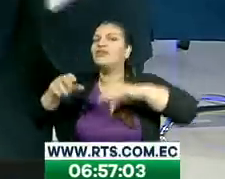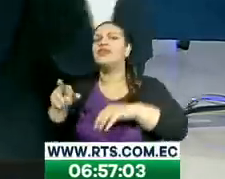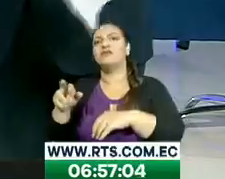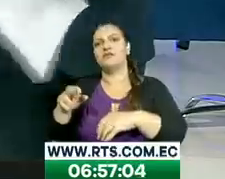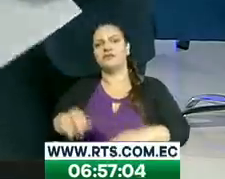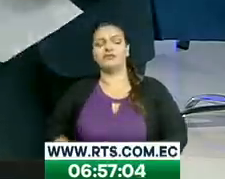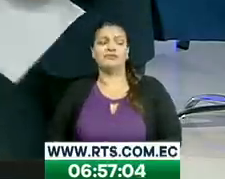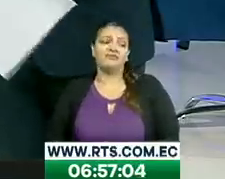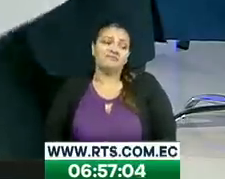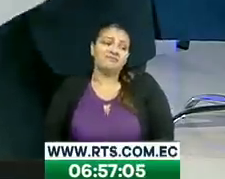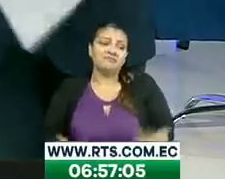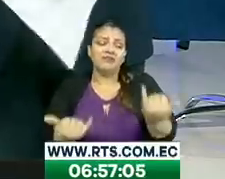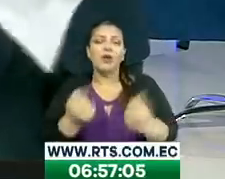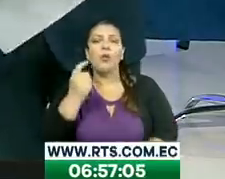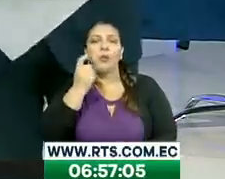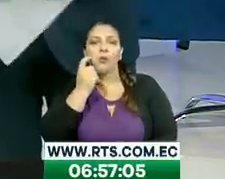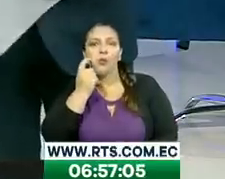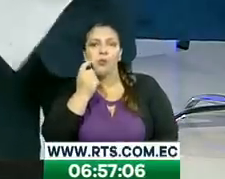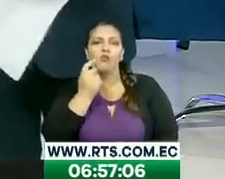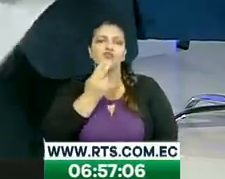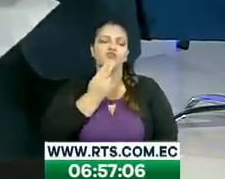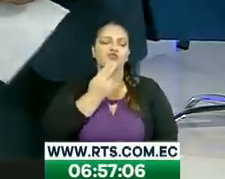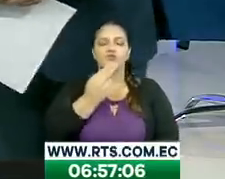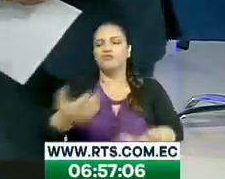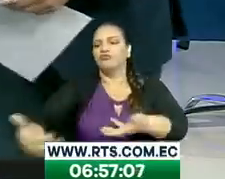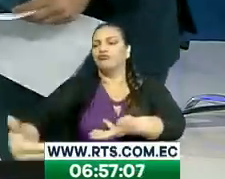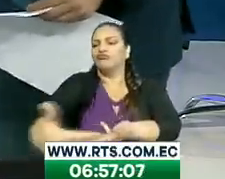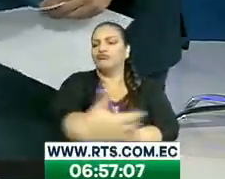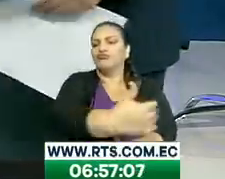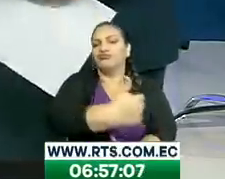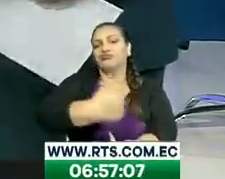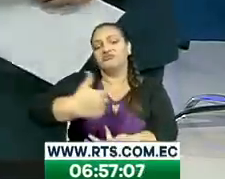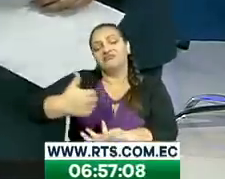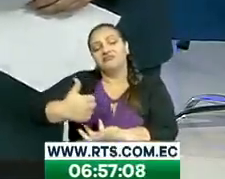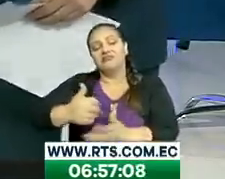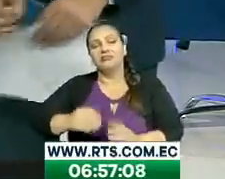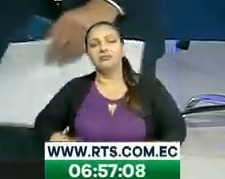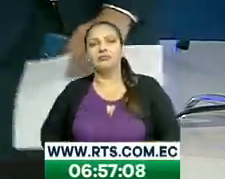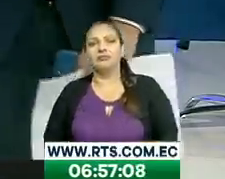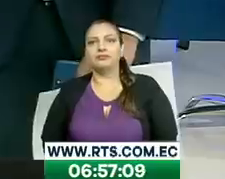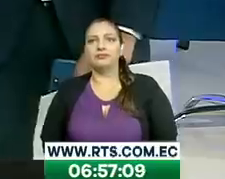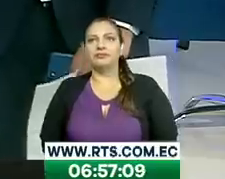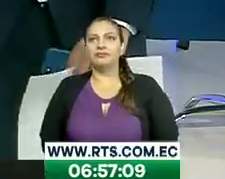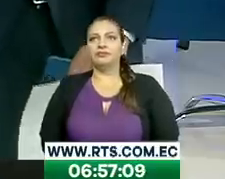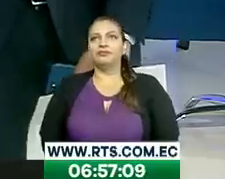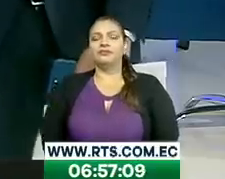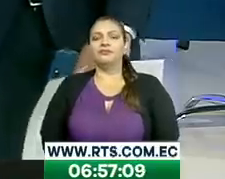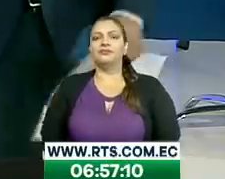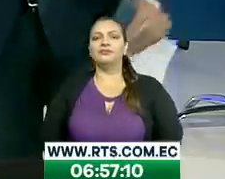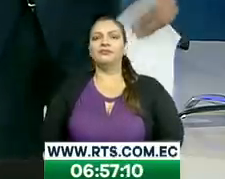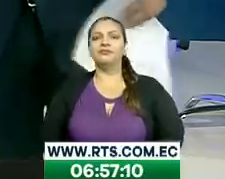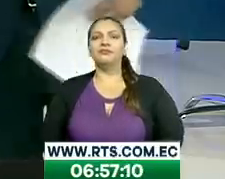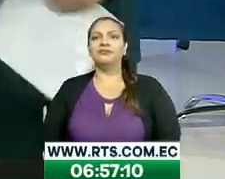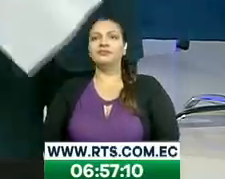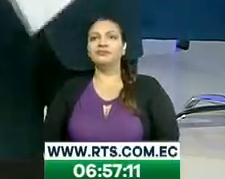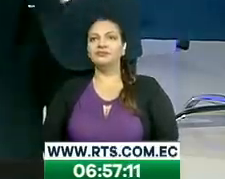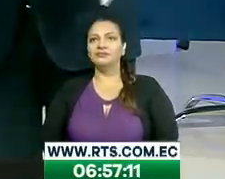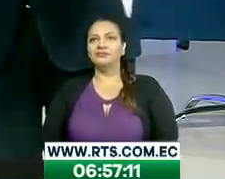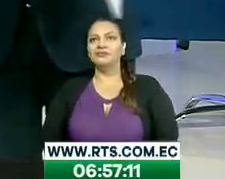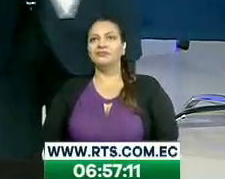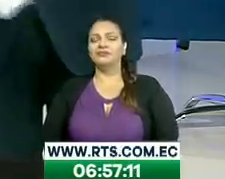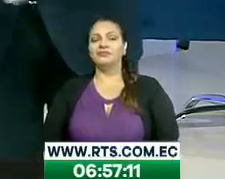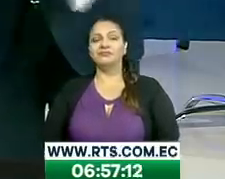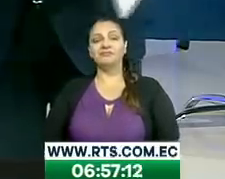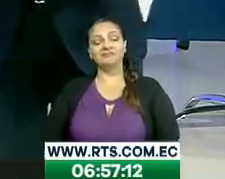vamos a disfrutar como se debe a propósito de lyon con un look extraordinario las